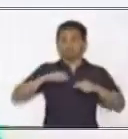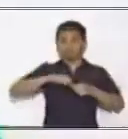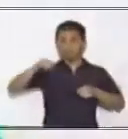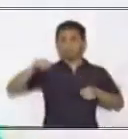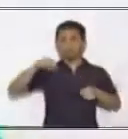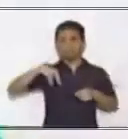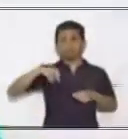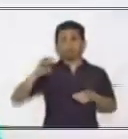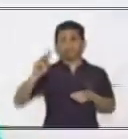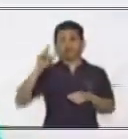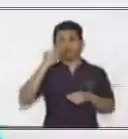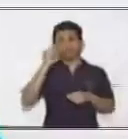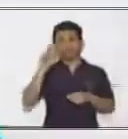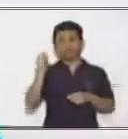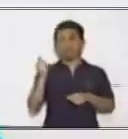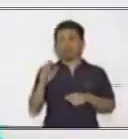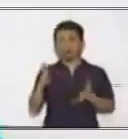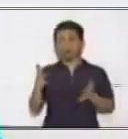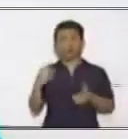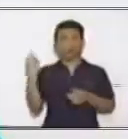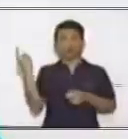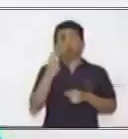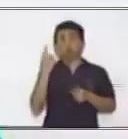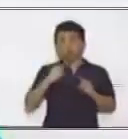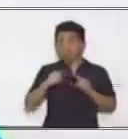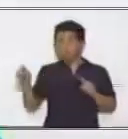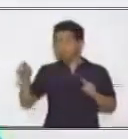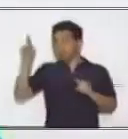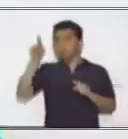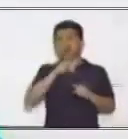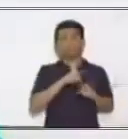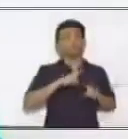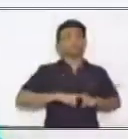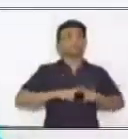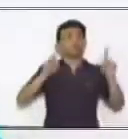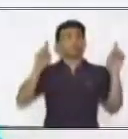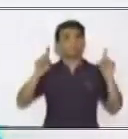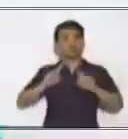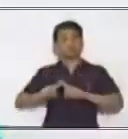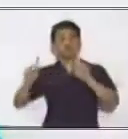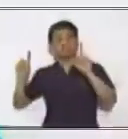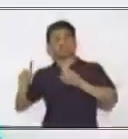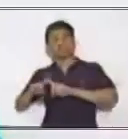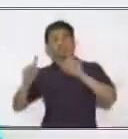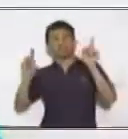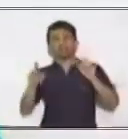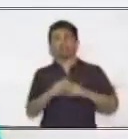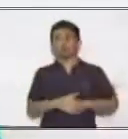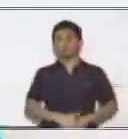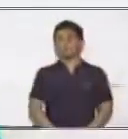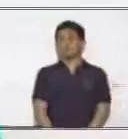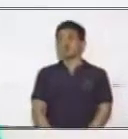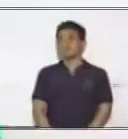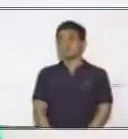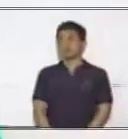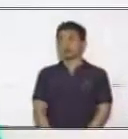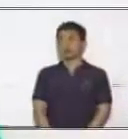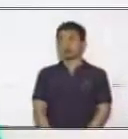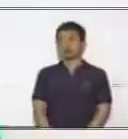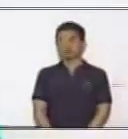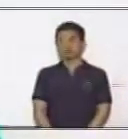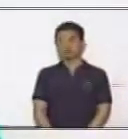en el cual todos sus lados son diferentes